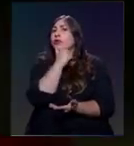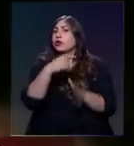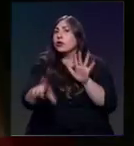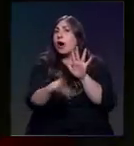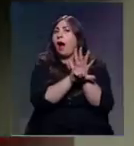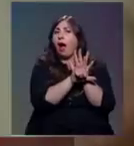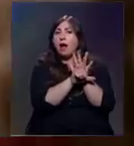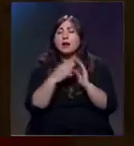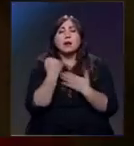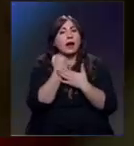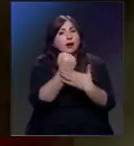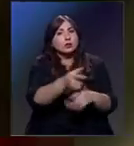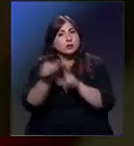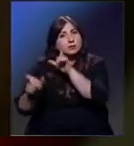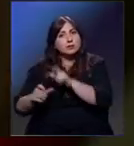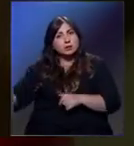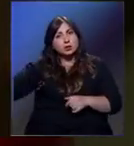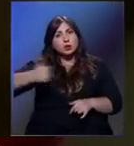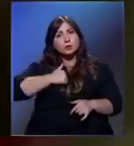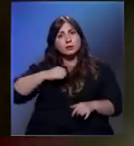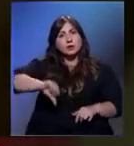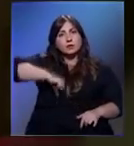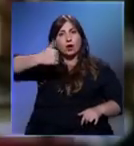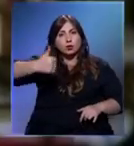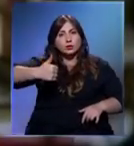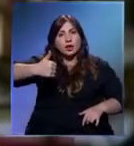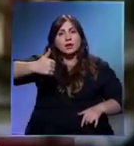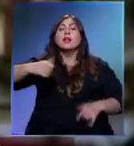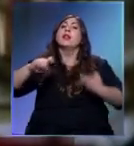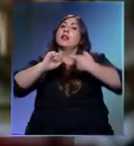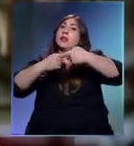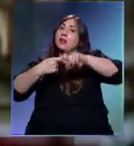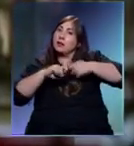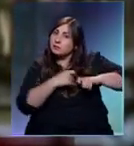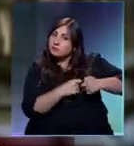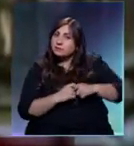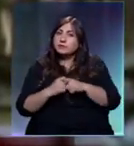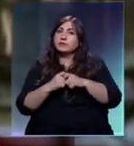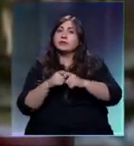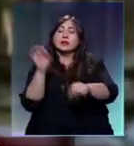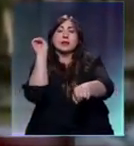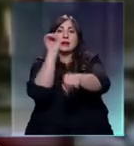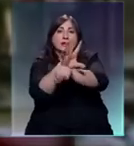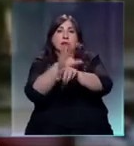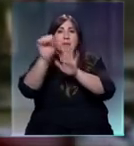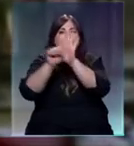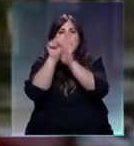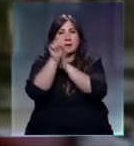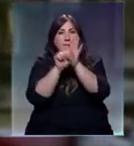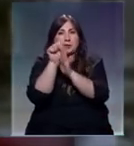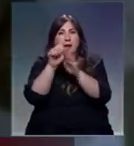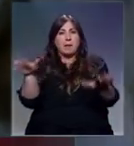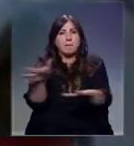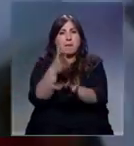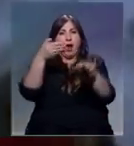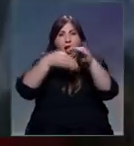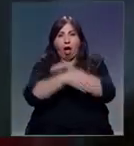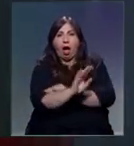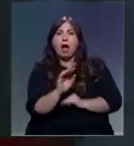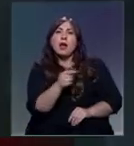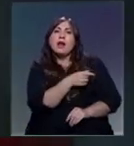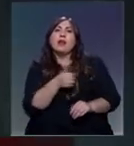estos pacientes a cumplir su voluntad? El debate ha llegado incluso al cine. La película Mar Adentro, de Alejandro